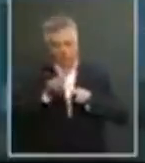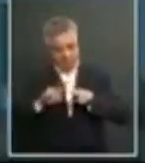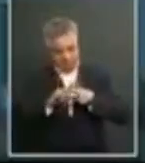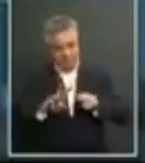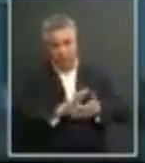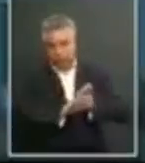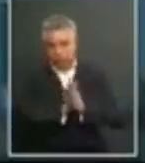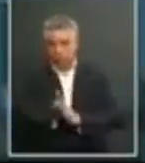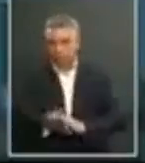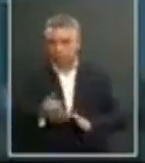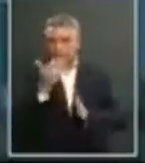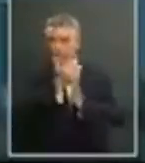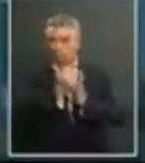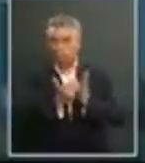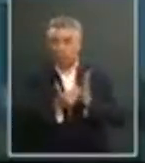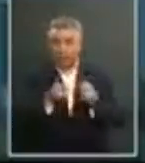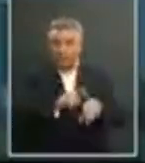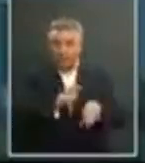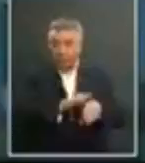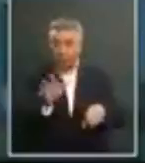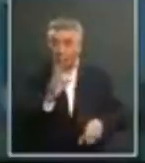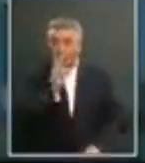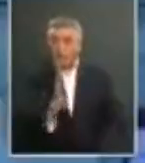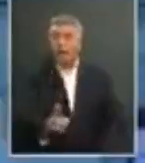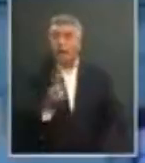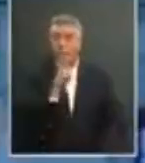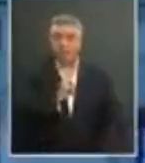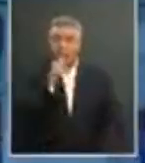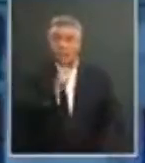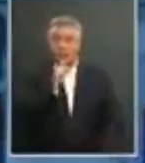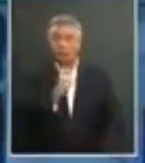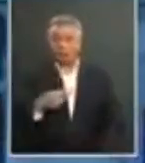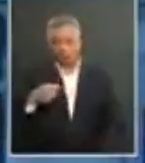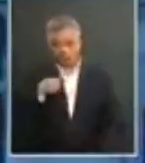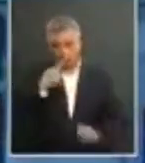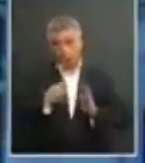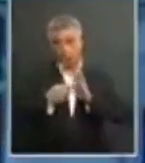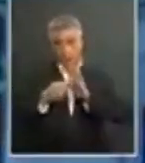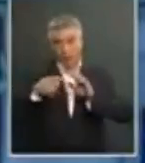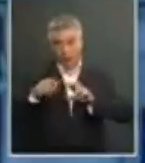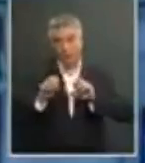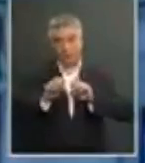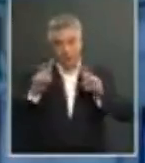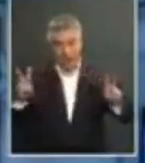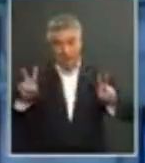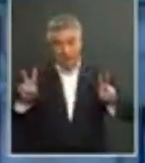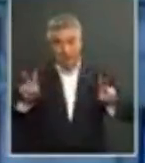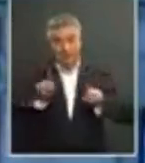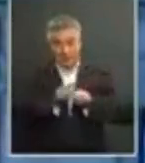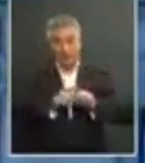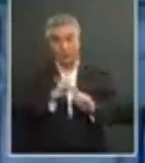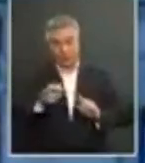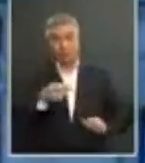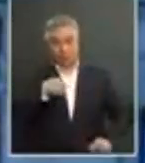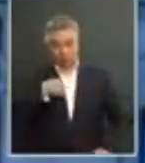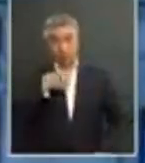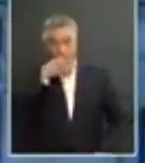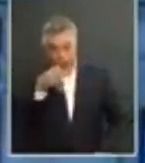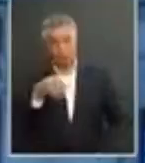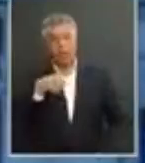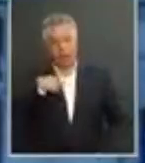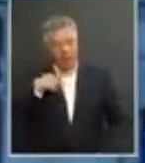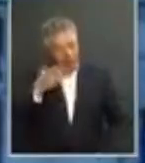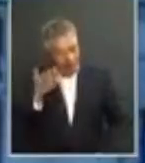más tiempo, pero no me contestó la pregunta. ¿Usted encuentra que sí? Yo creo que si te estoy proponiendo un acto de pacificación y reparación, estoy diciendo que hay que entender que a